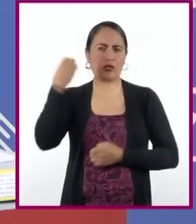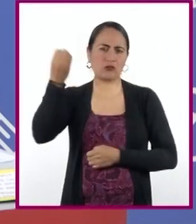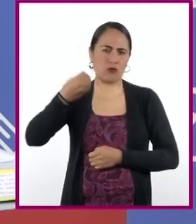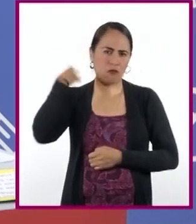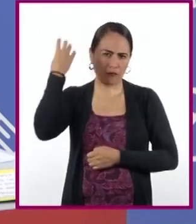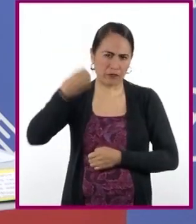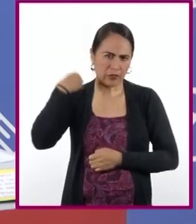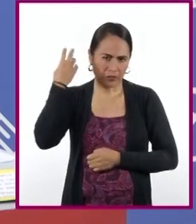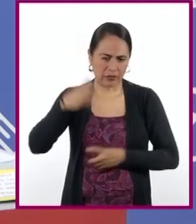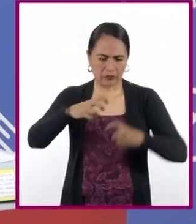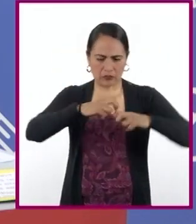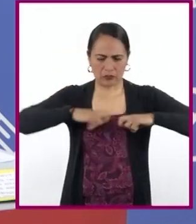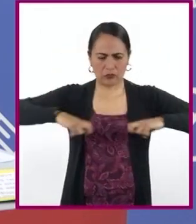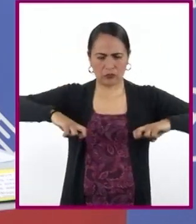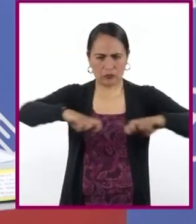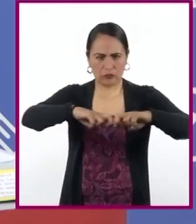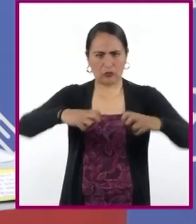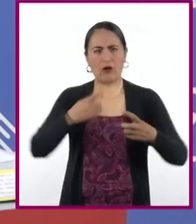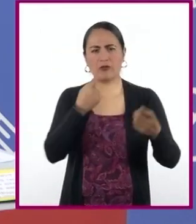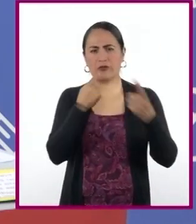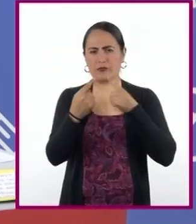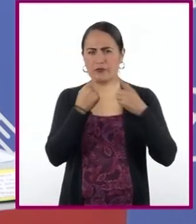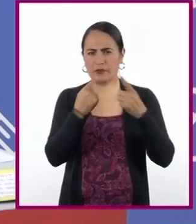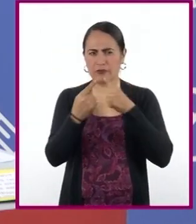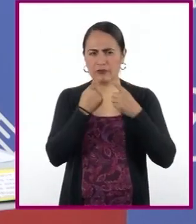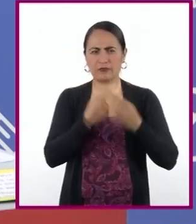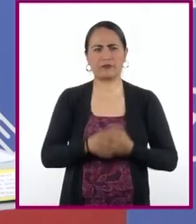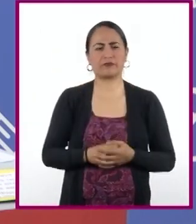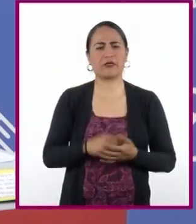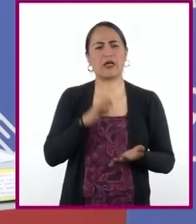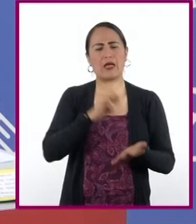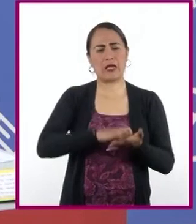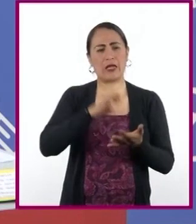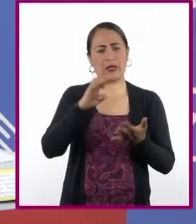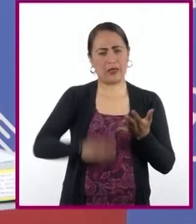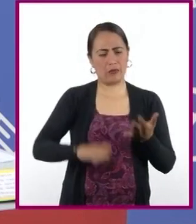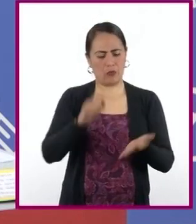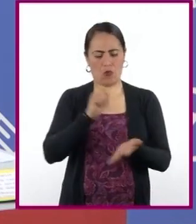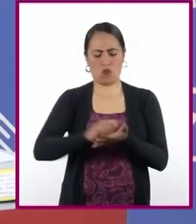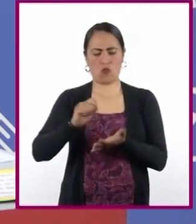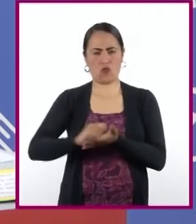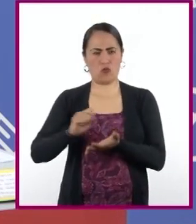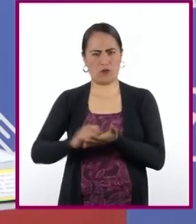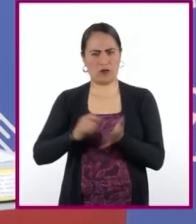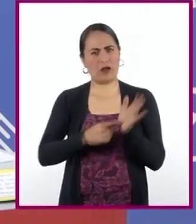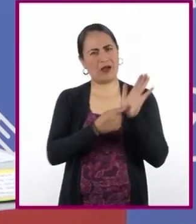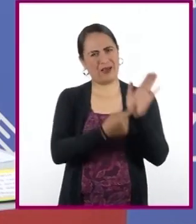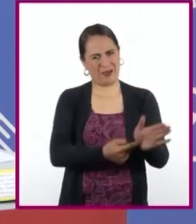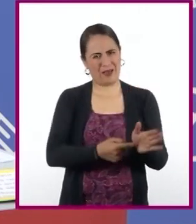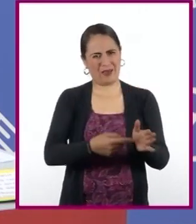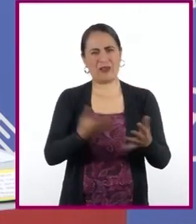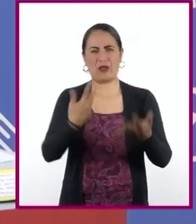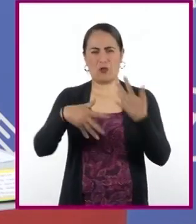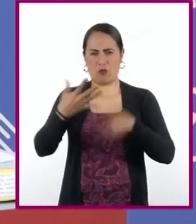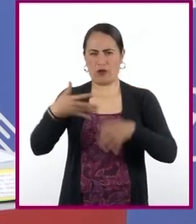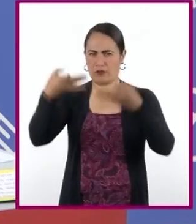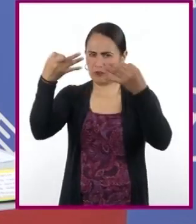conferencias, mesas redondas, debates. Ejemplos de textos escritos donde se emplea lenguaje